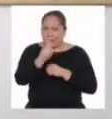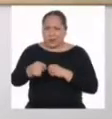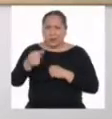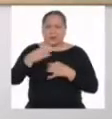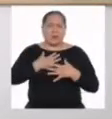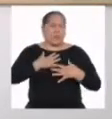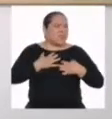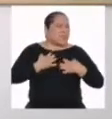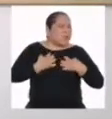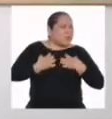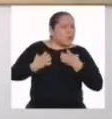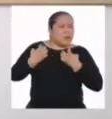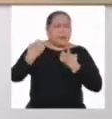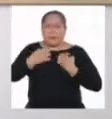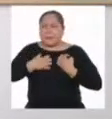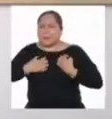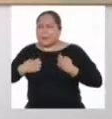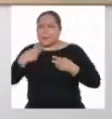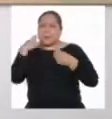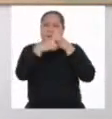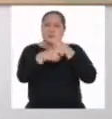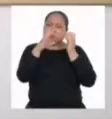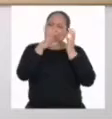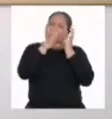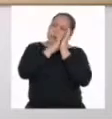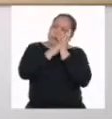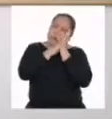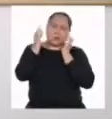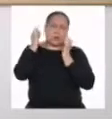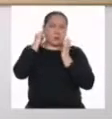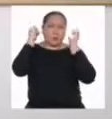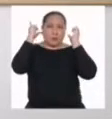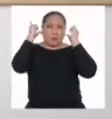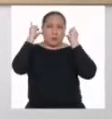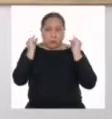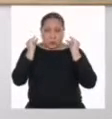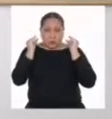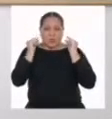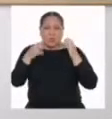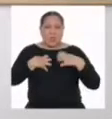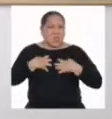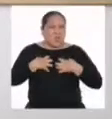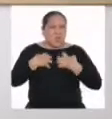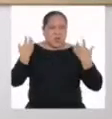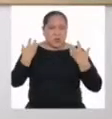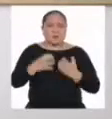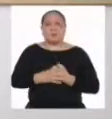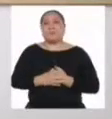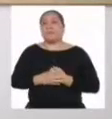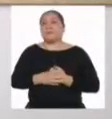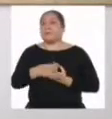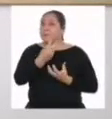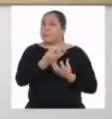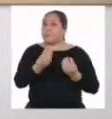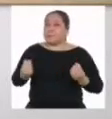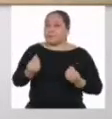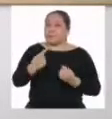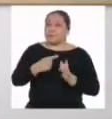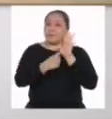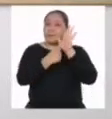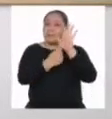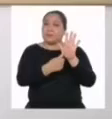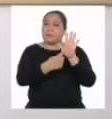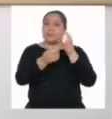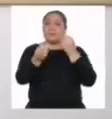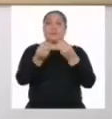personas estrés, problemas de sueño, sordera y agresividad. Mayormente suele